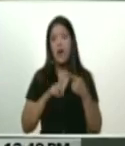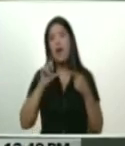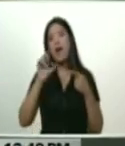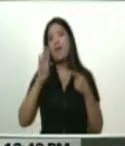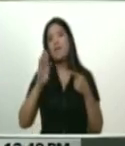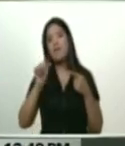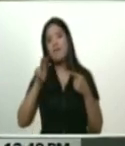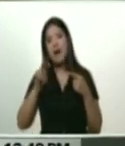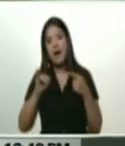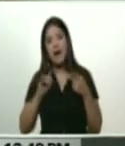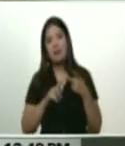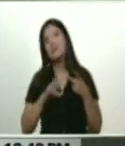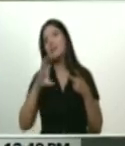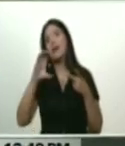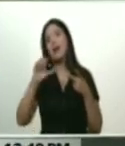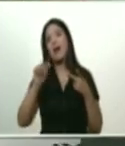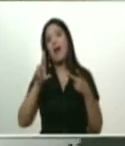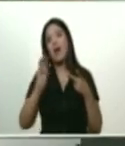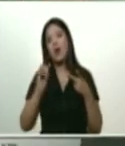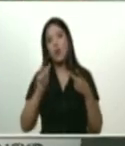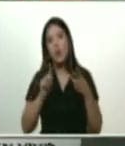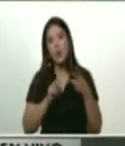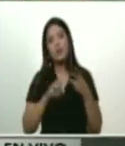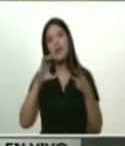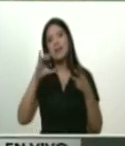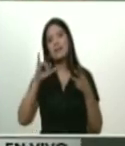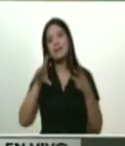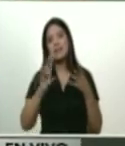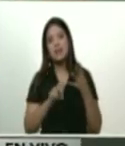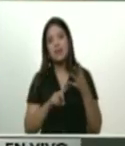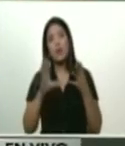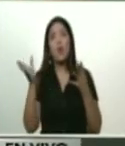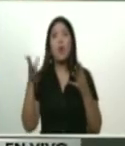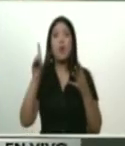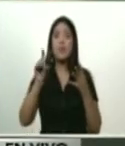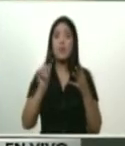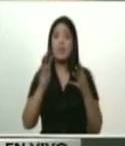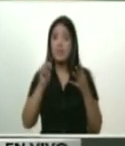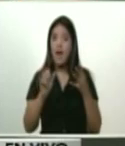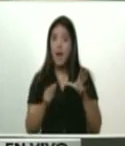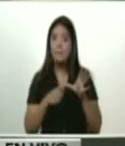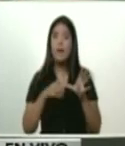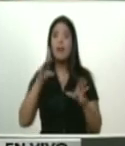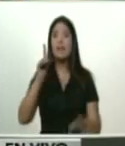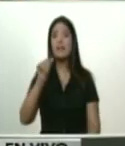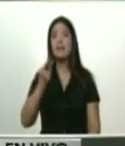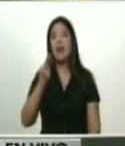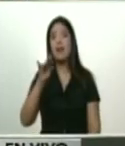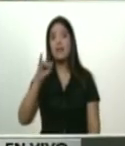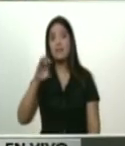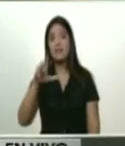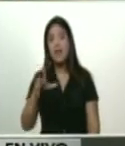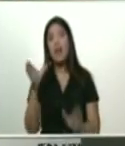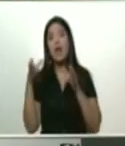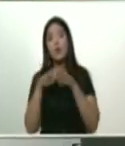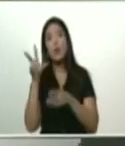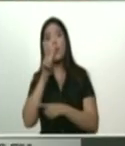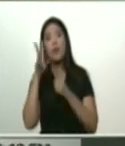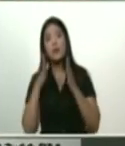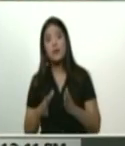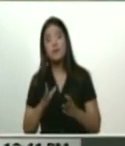Costa, Carota Ñemetajá, Circo Vulcano, Dame Pa' Matarla, Daniela Cabello, El Combo de Venezuela, El